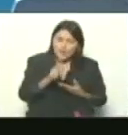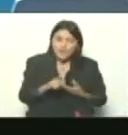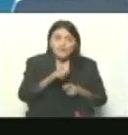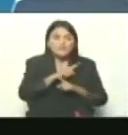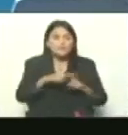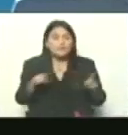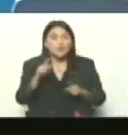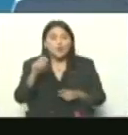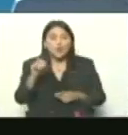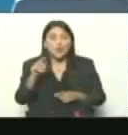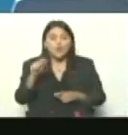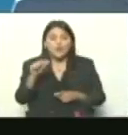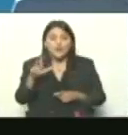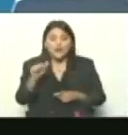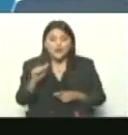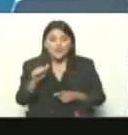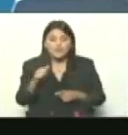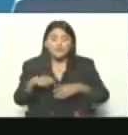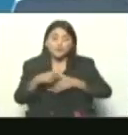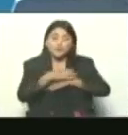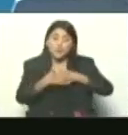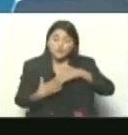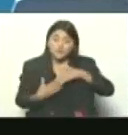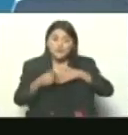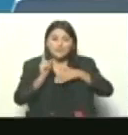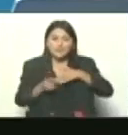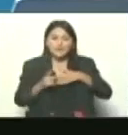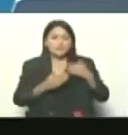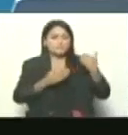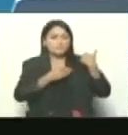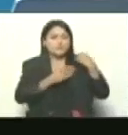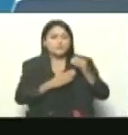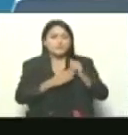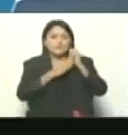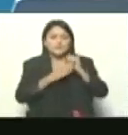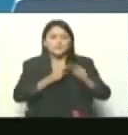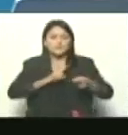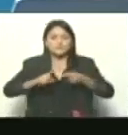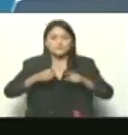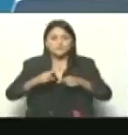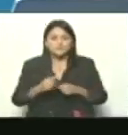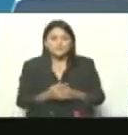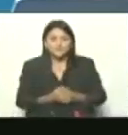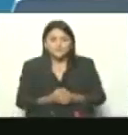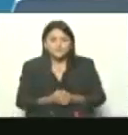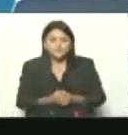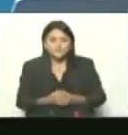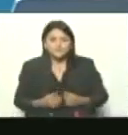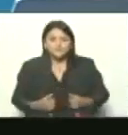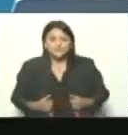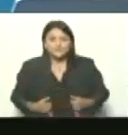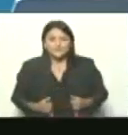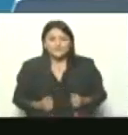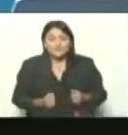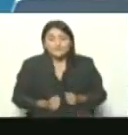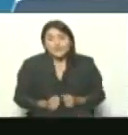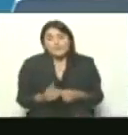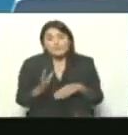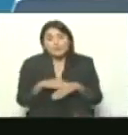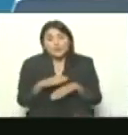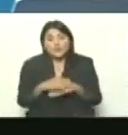OTCA y de Suramérica, de nuestros países. Porque se pretende un nuevo colonialismo, el colonialismo amazónico.